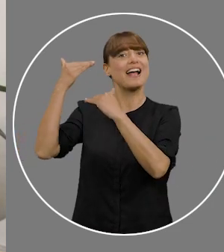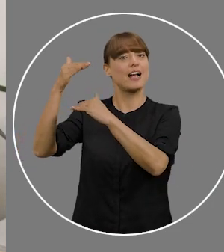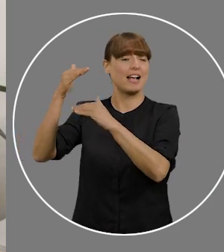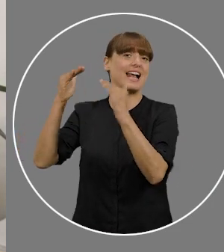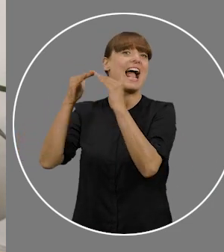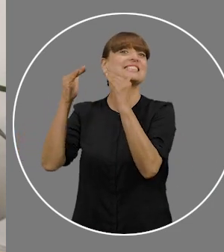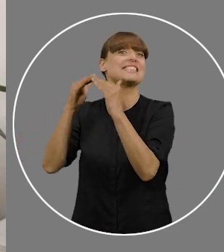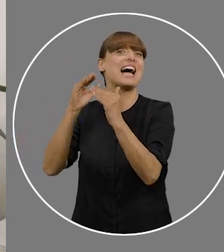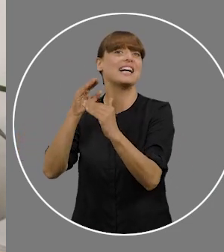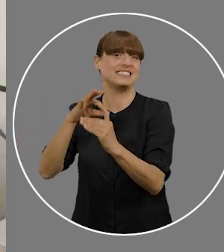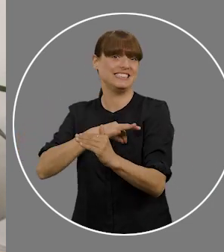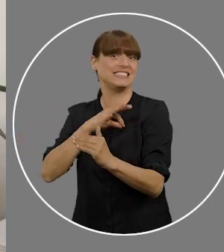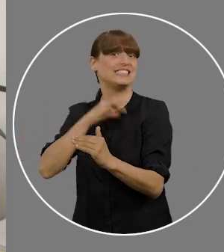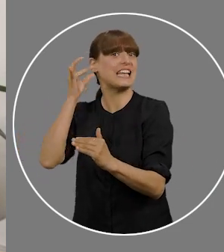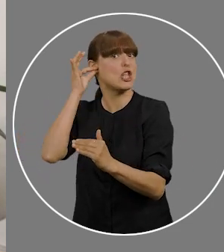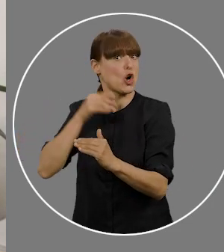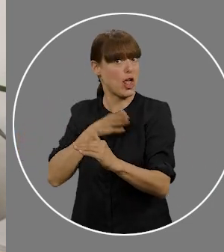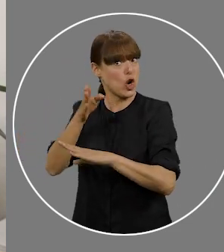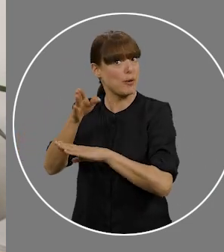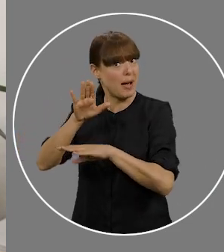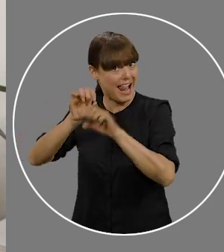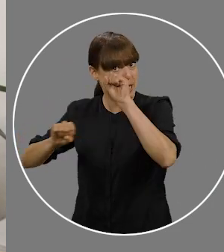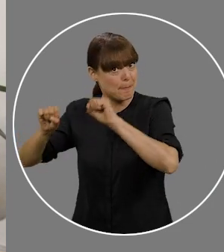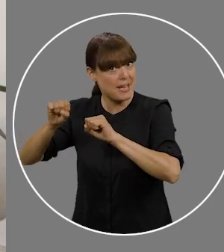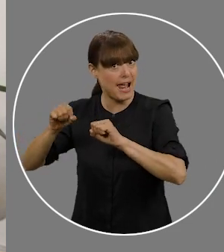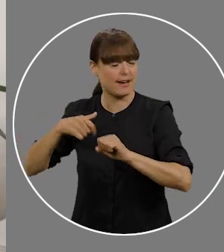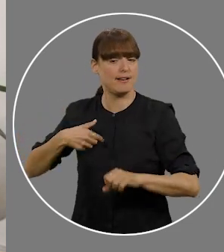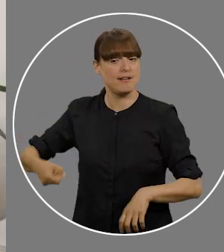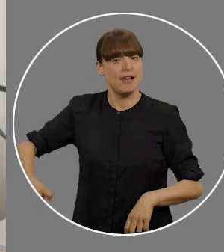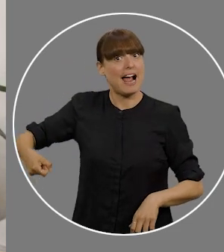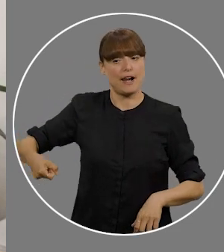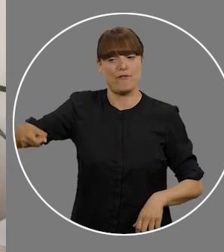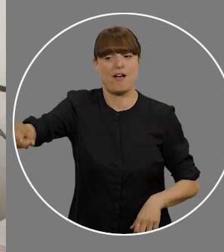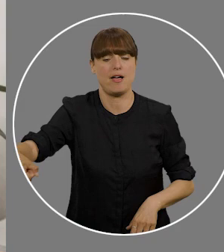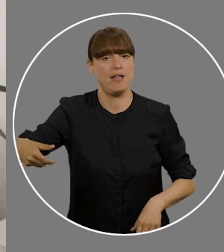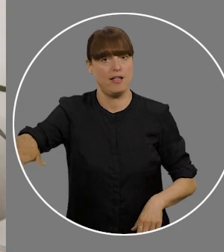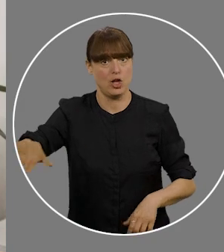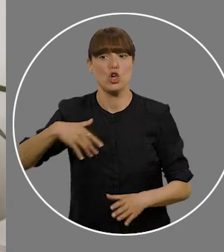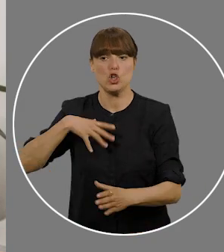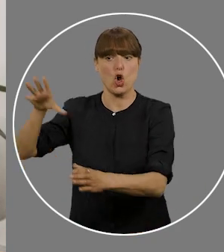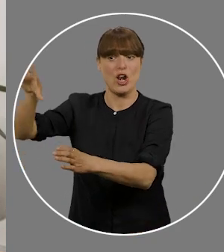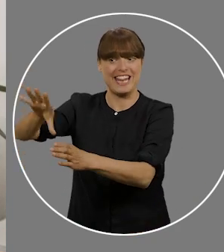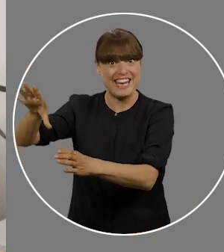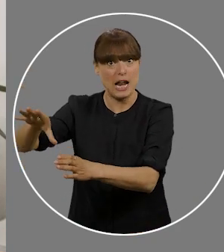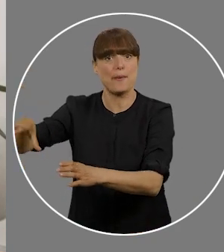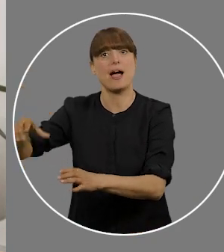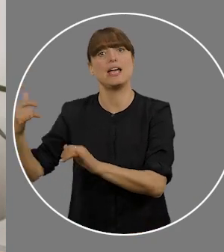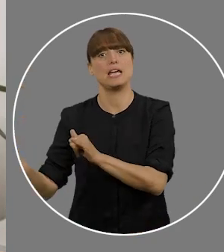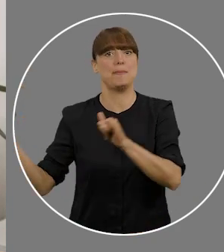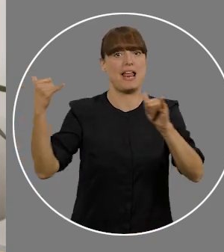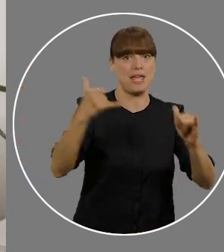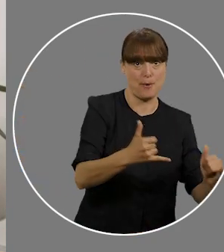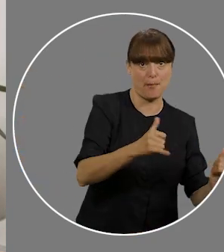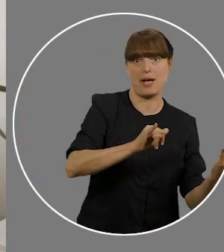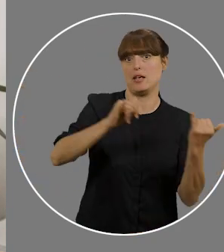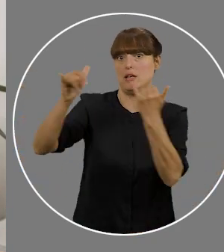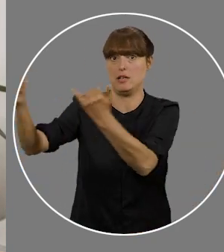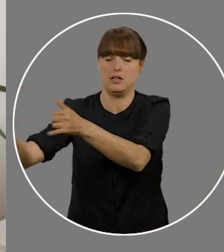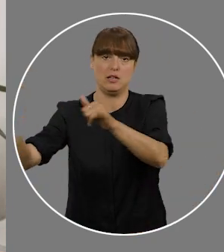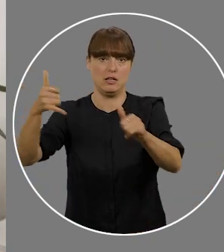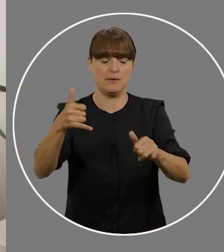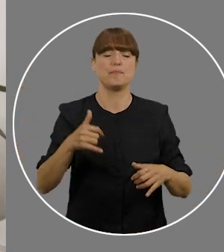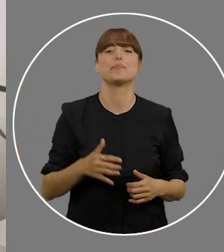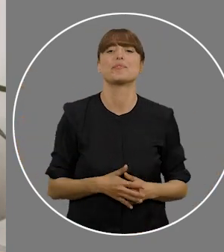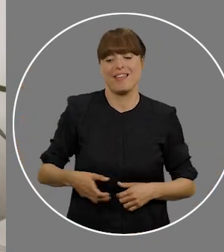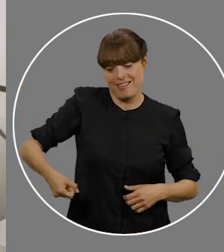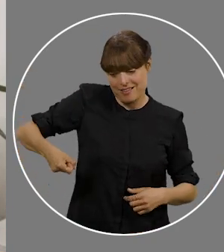iba a limpiar. Yo me llenaba allí la garrafa de agua y entonces luego me la llevaba. ¿Y esta servía para cocinar, para limpiar también? No, para